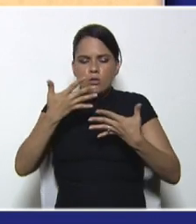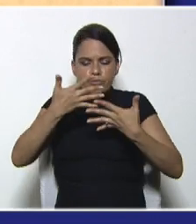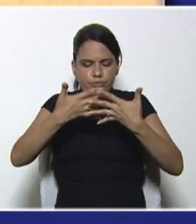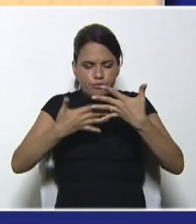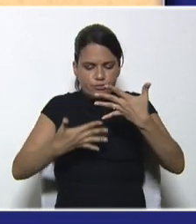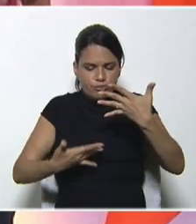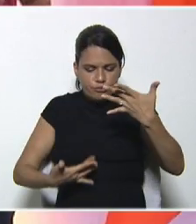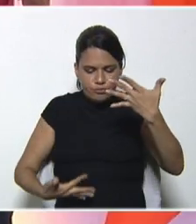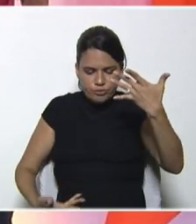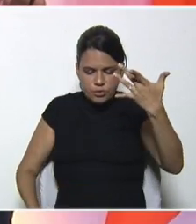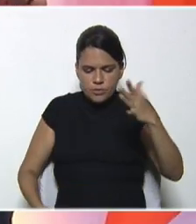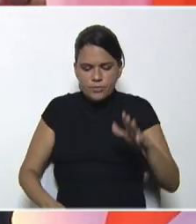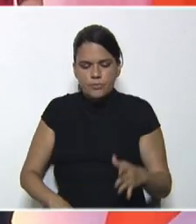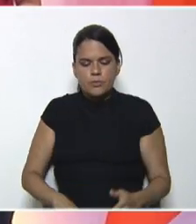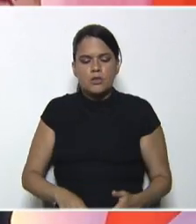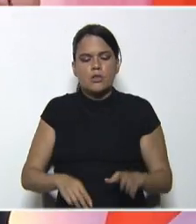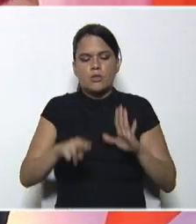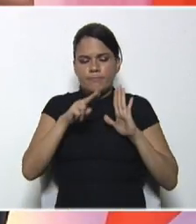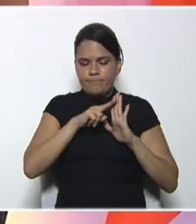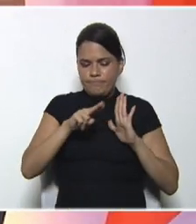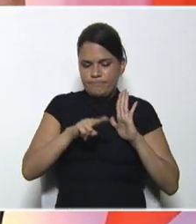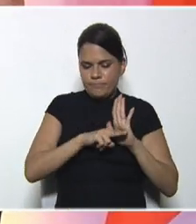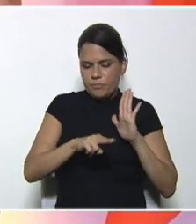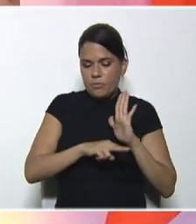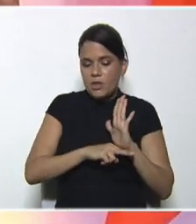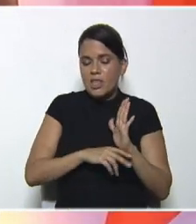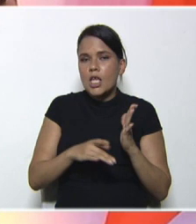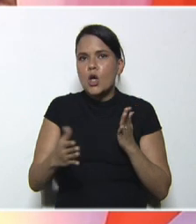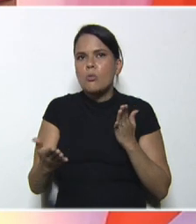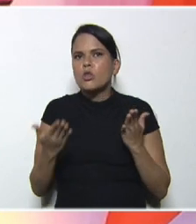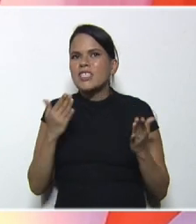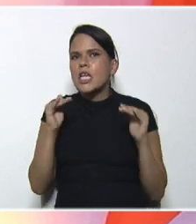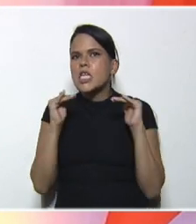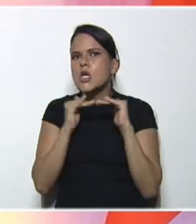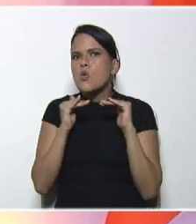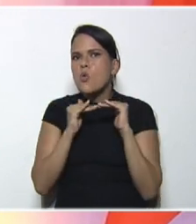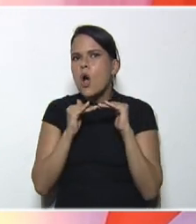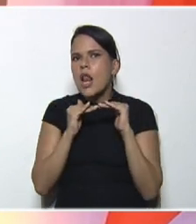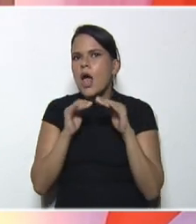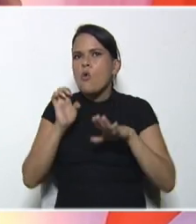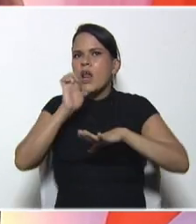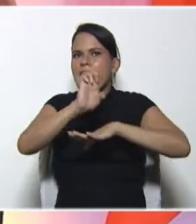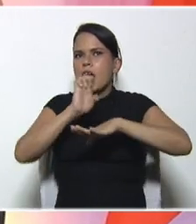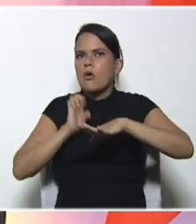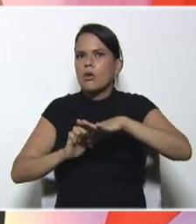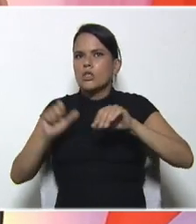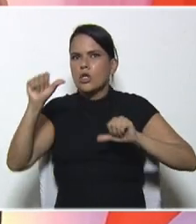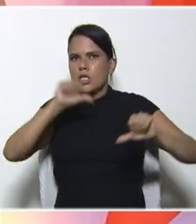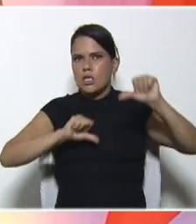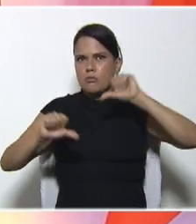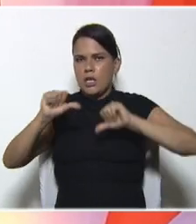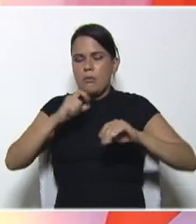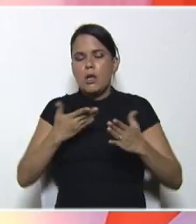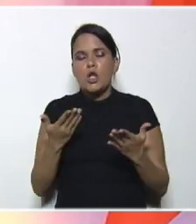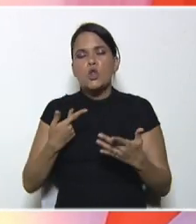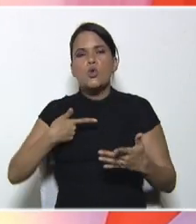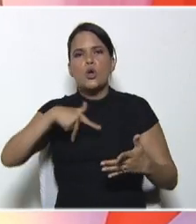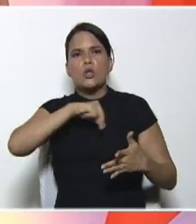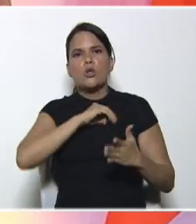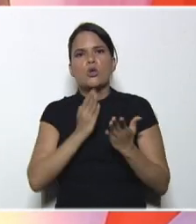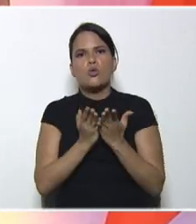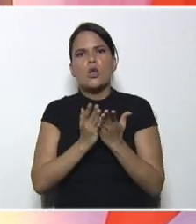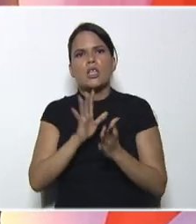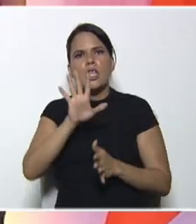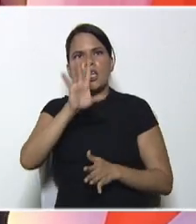detallado paso a paso de cómo se balancea una ecuación química. Para nuestros estudiantes de 5º año, vamos a